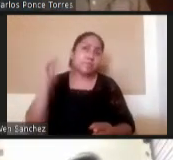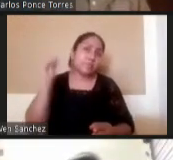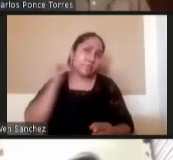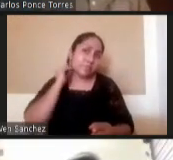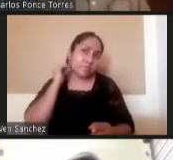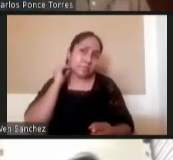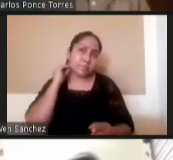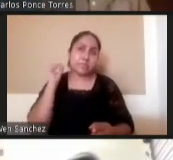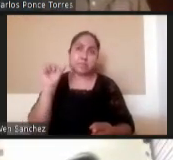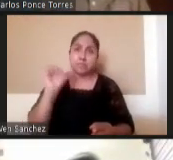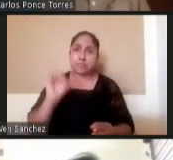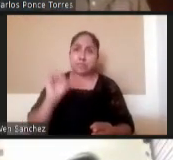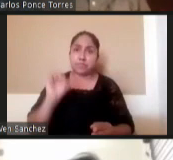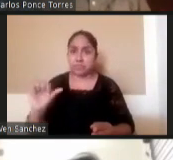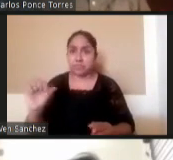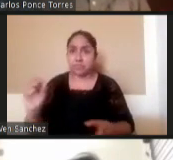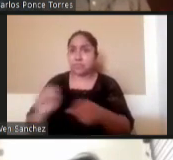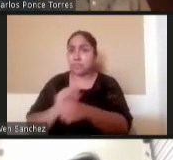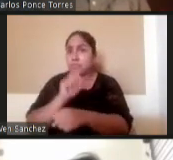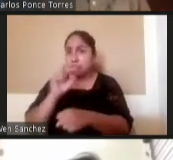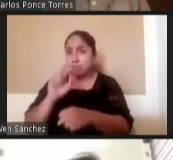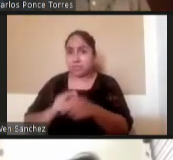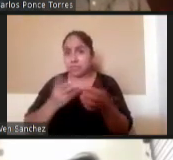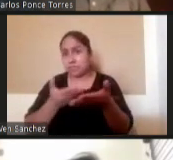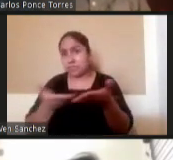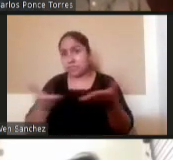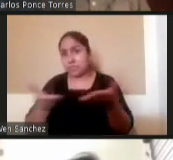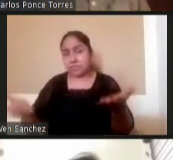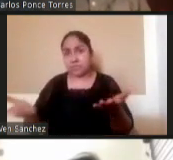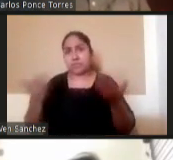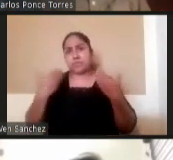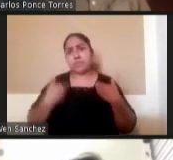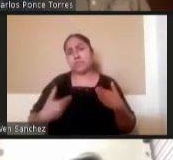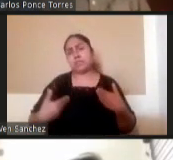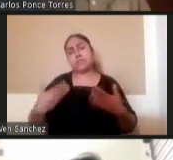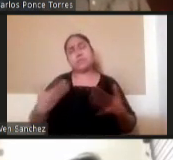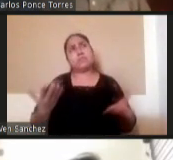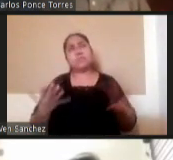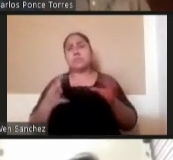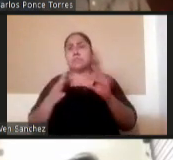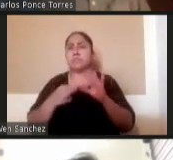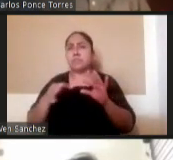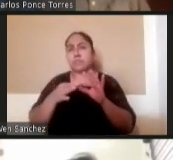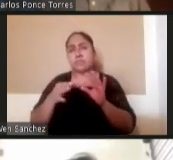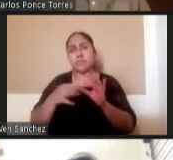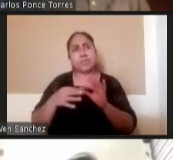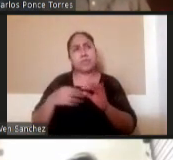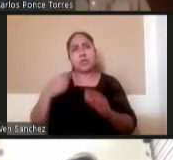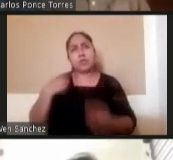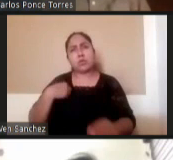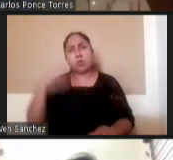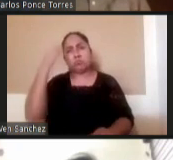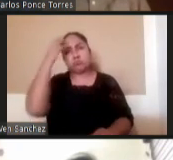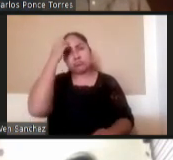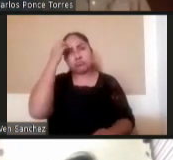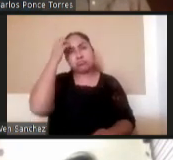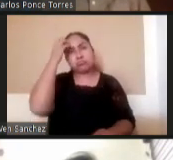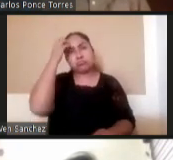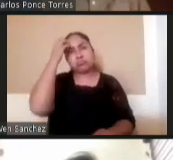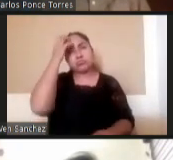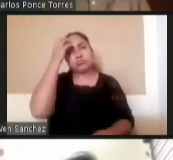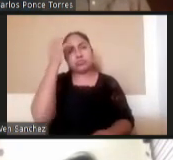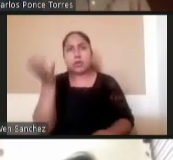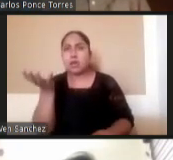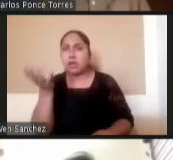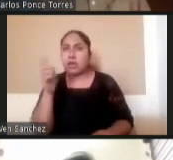quiero hacer alguna reflexión en cuanto a lo que han señalado los regidores Óscar Gallegos y